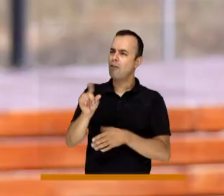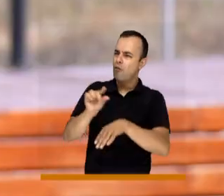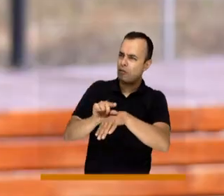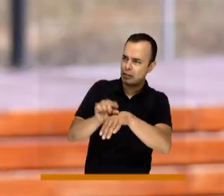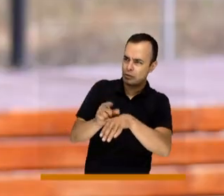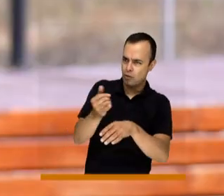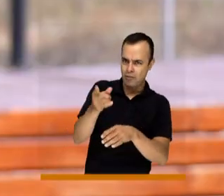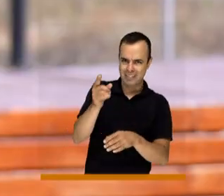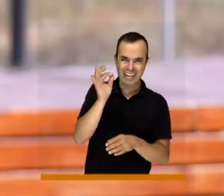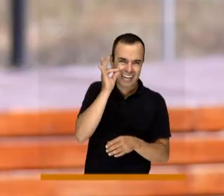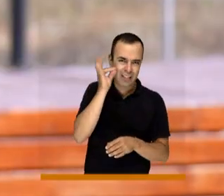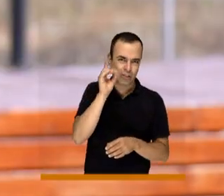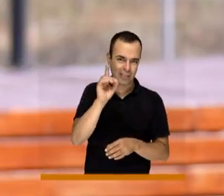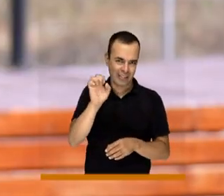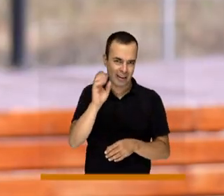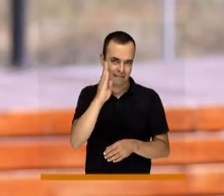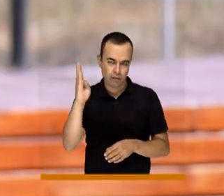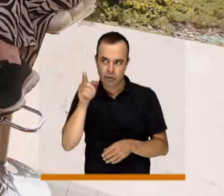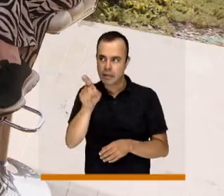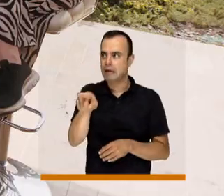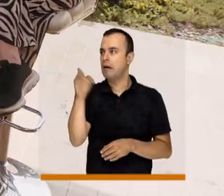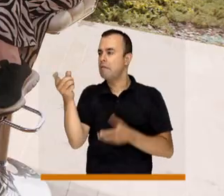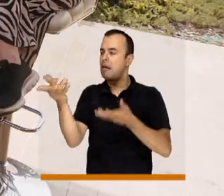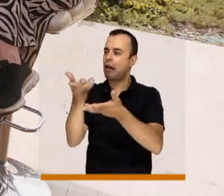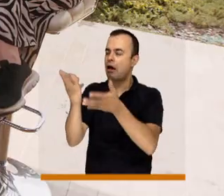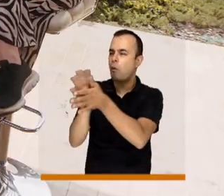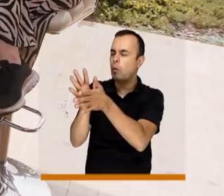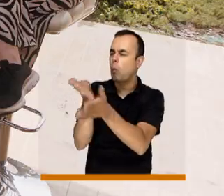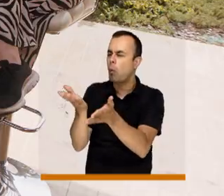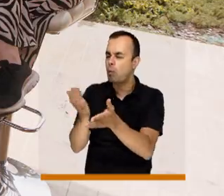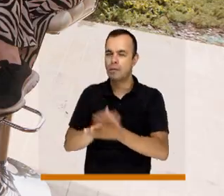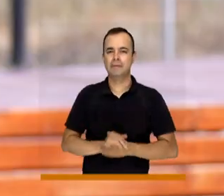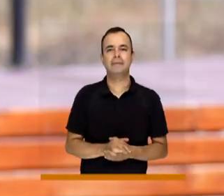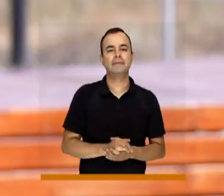darle la bienvenida a ella, cuéntenos por qué Ratón de Biblioteca es nuestro